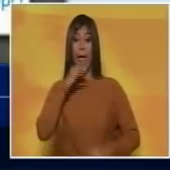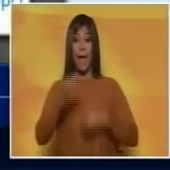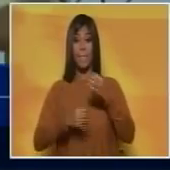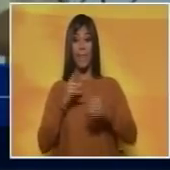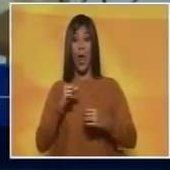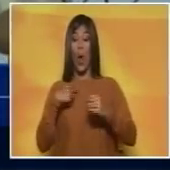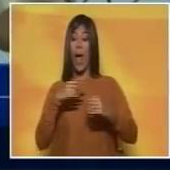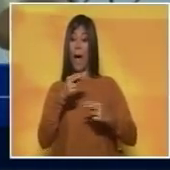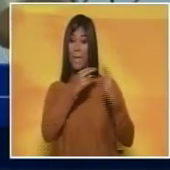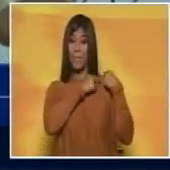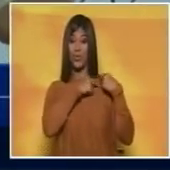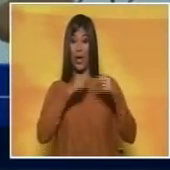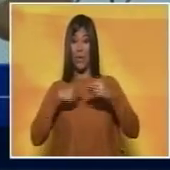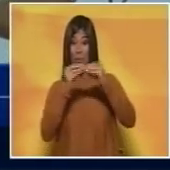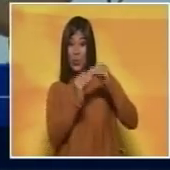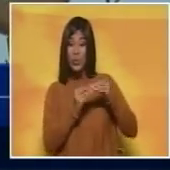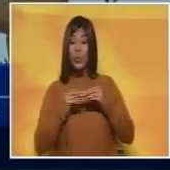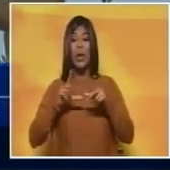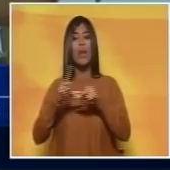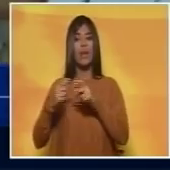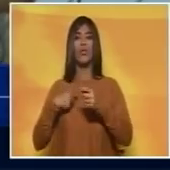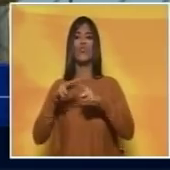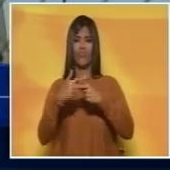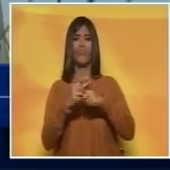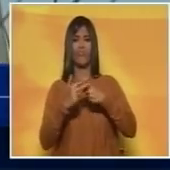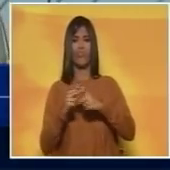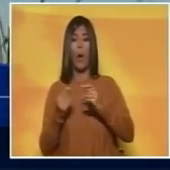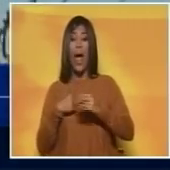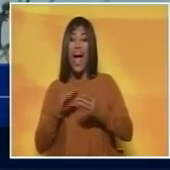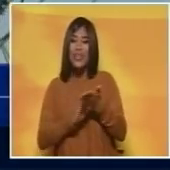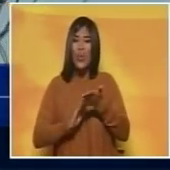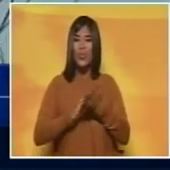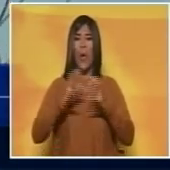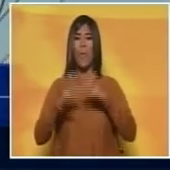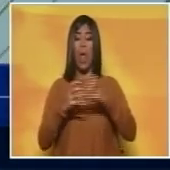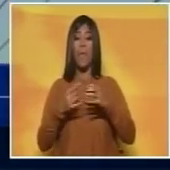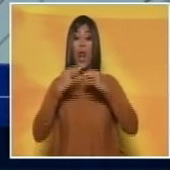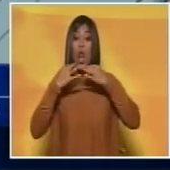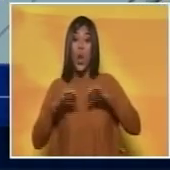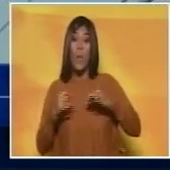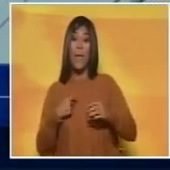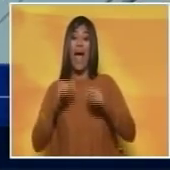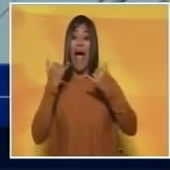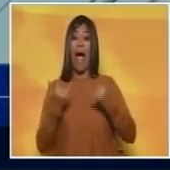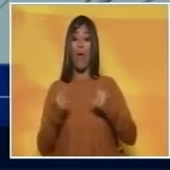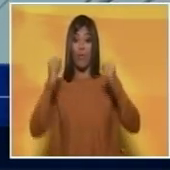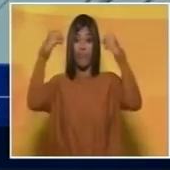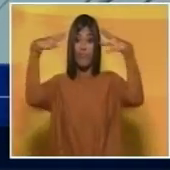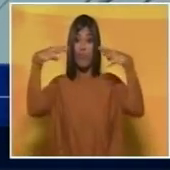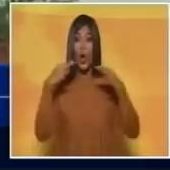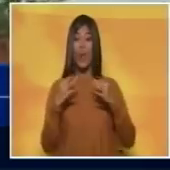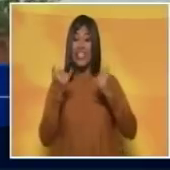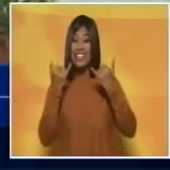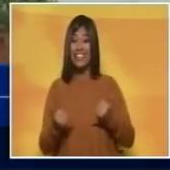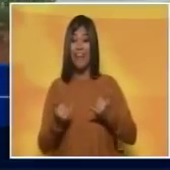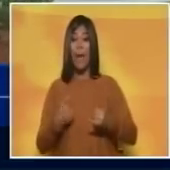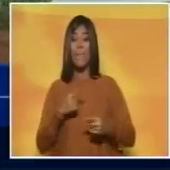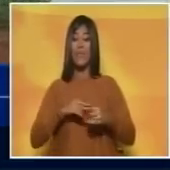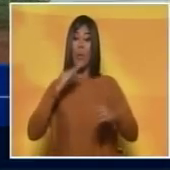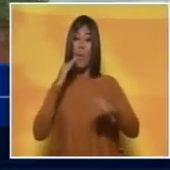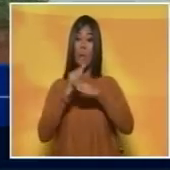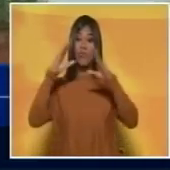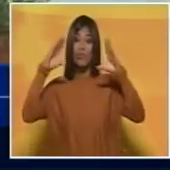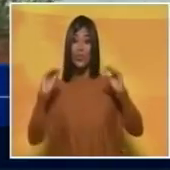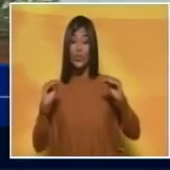que el personal operativo ya ejecuta labores para solventar el problema y normalizar el servicio a la brevedad posible. Esta nueva interrupción